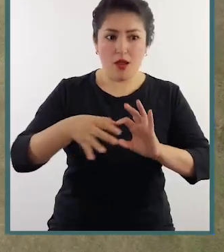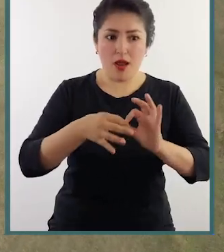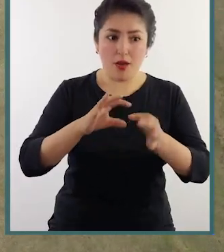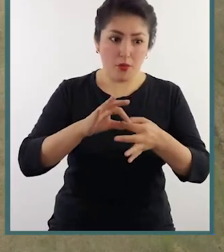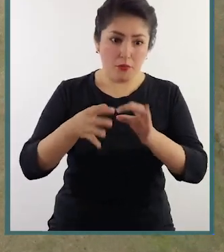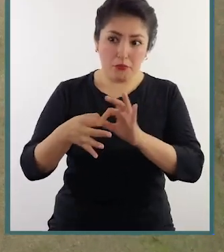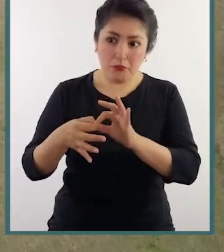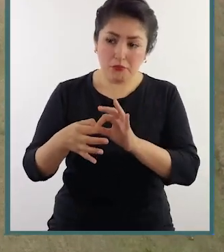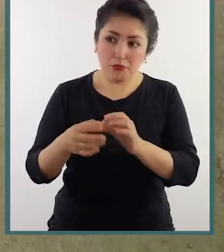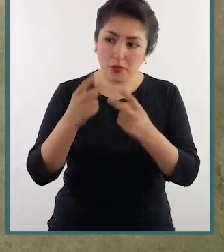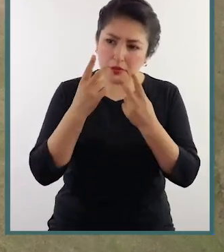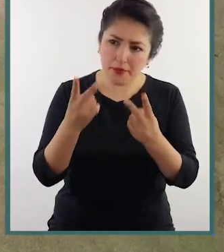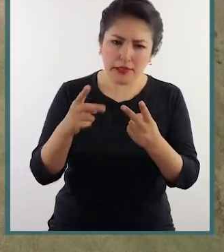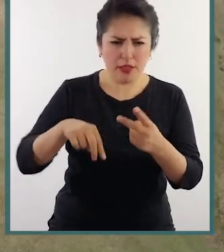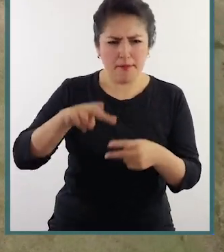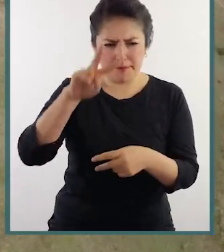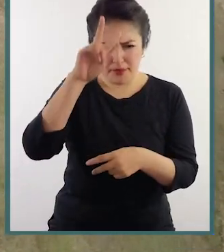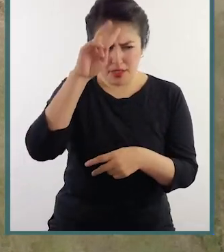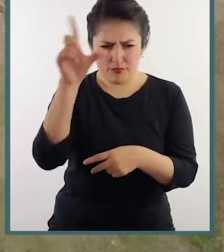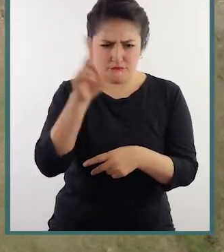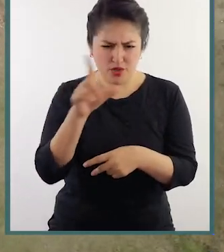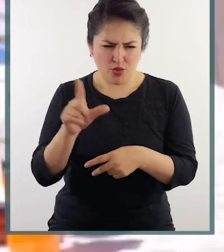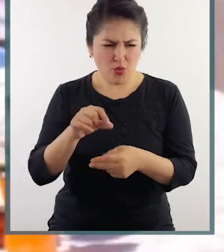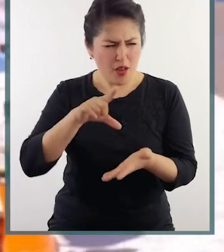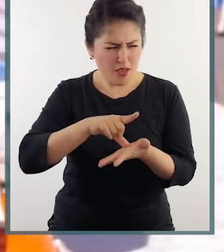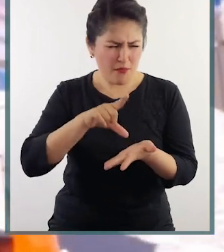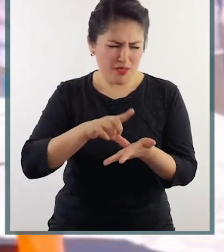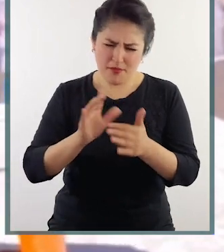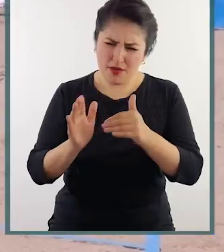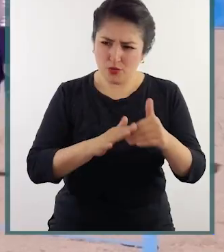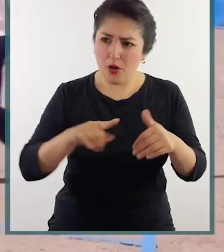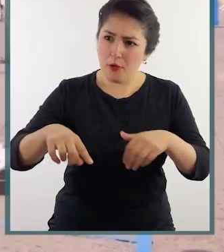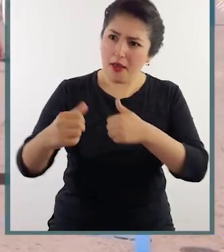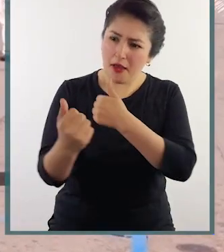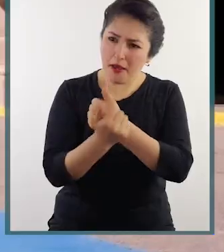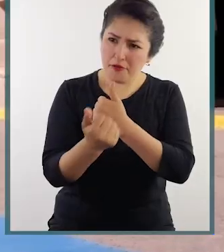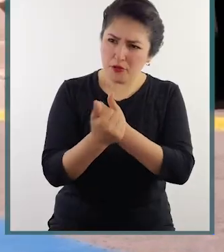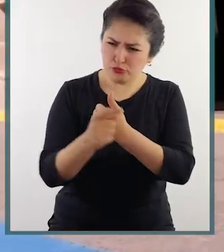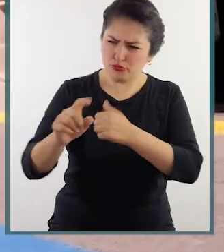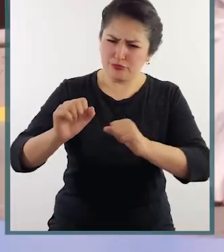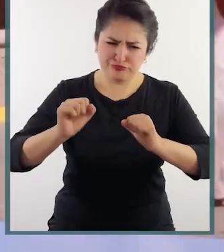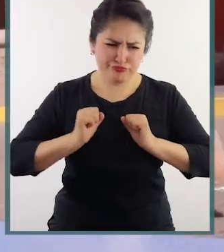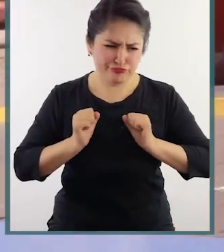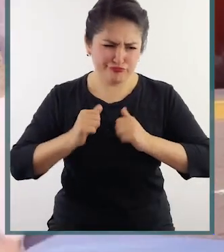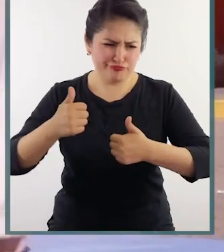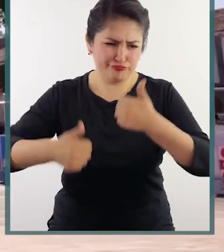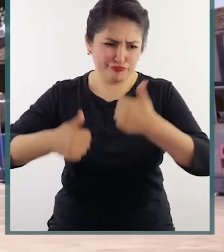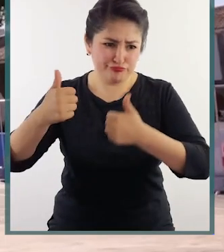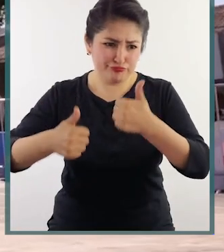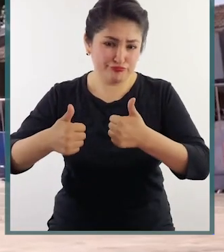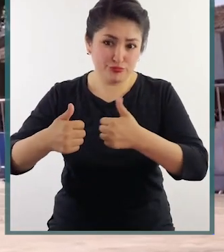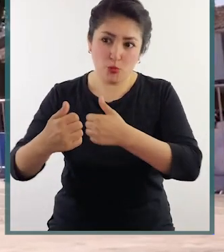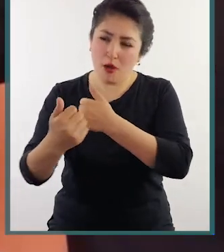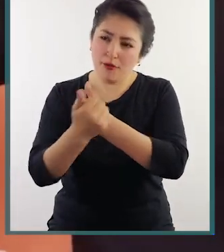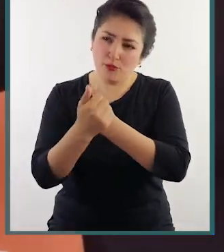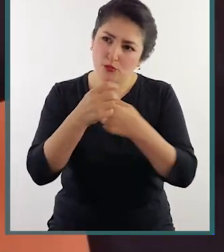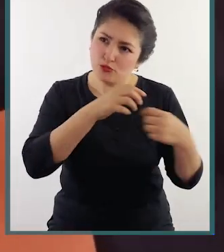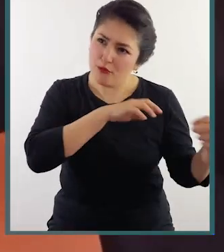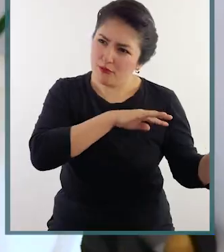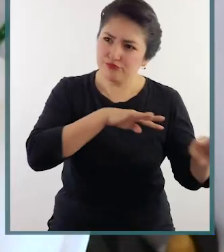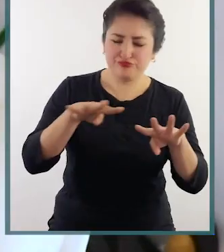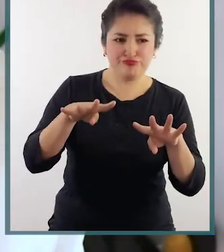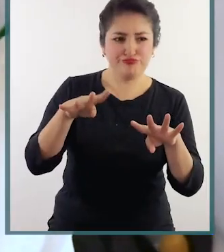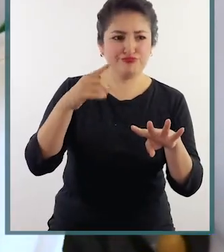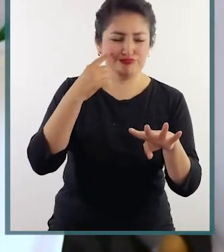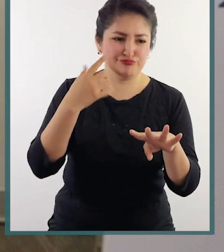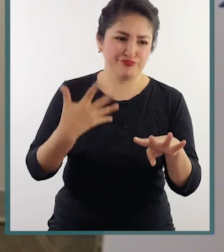porque de esa manera estamos descentralizando primero el deporte en el Perú y luego poniendo a Ayacucho como el foco